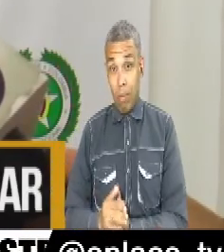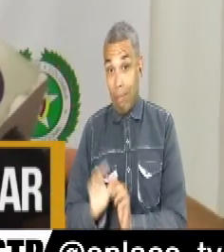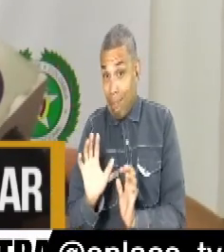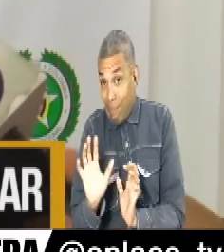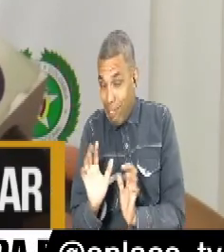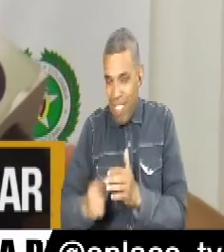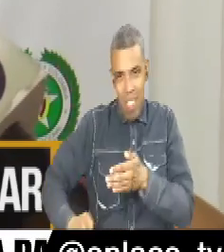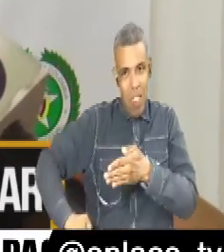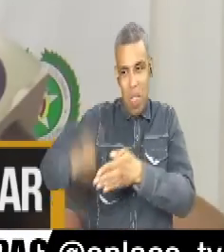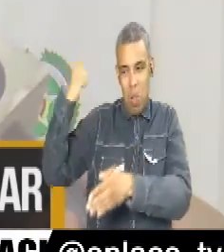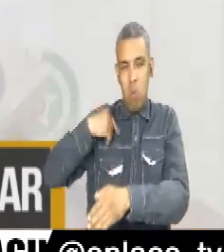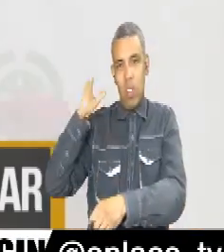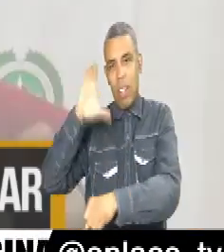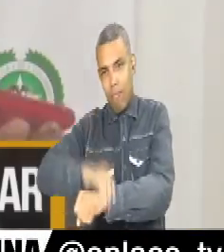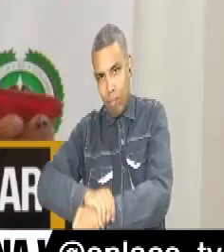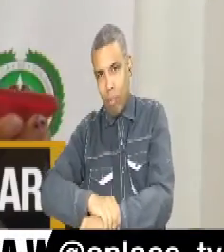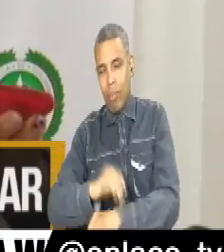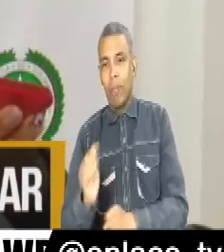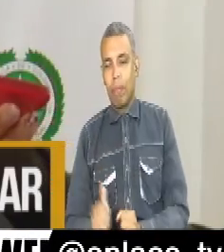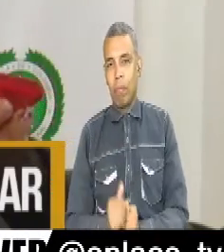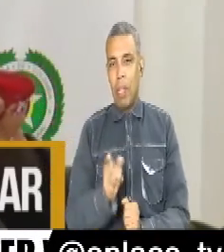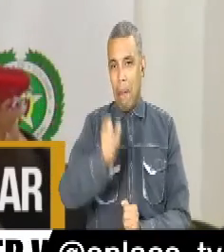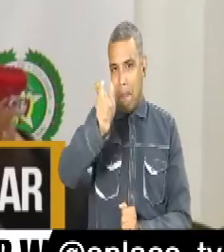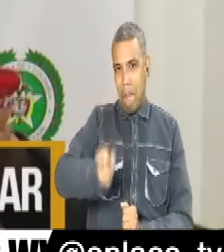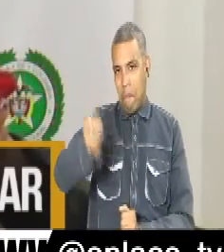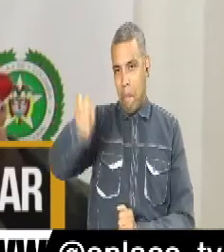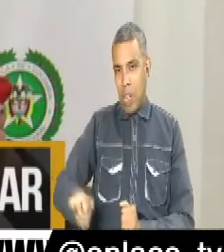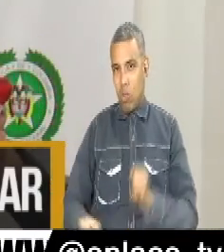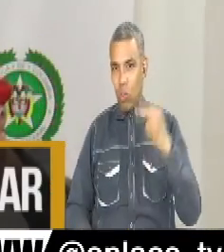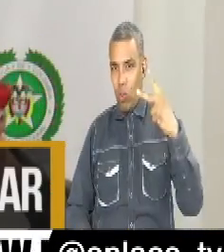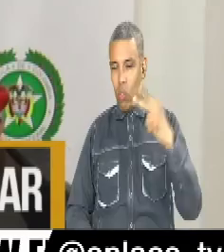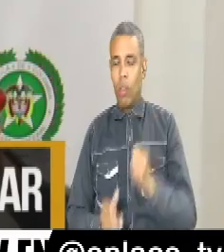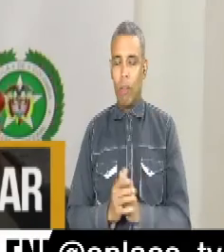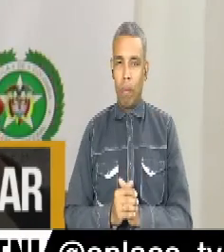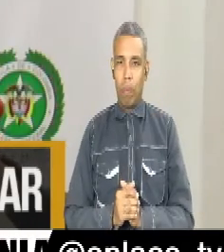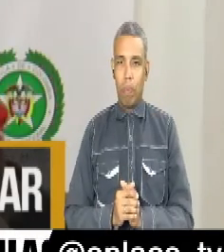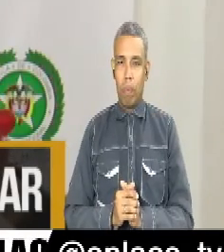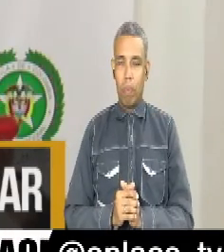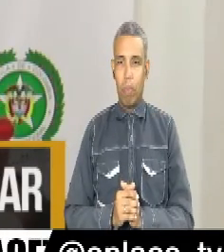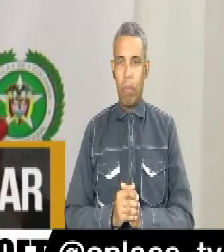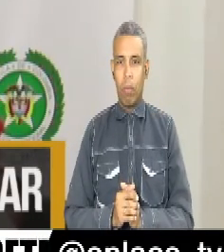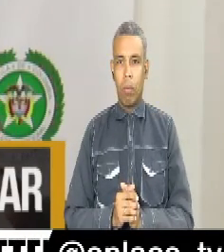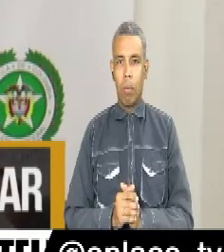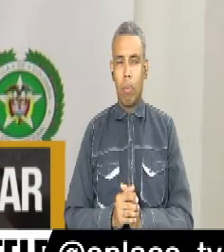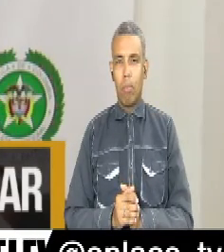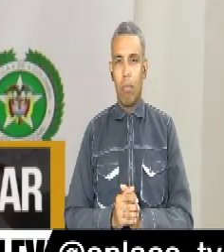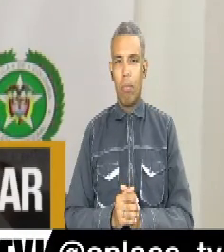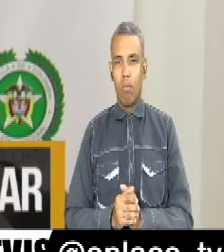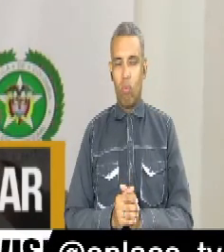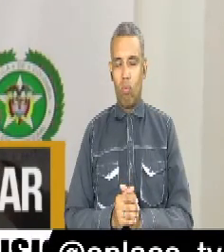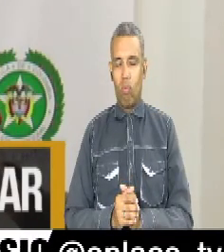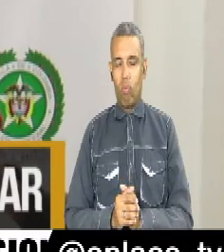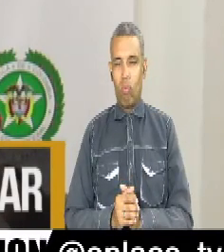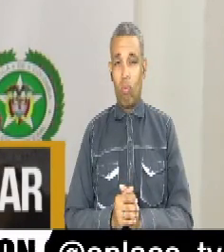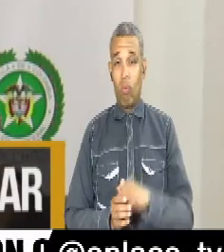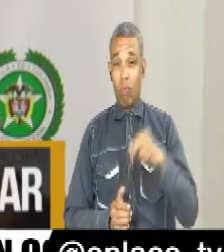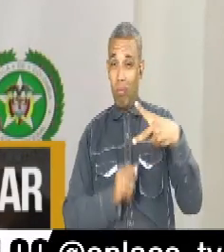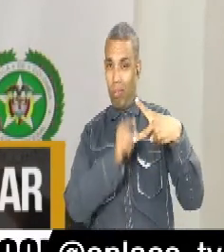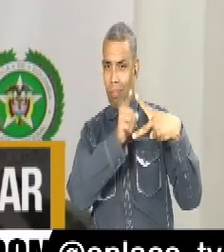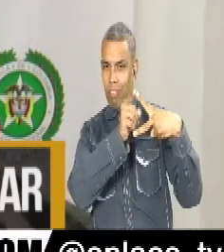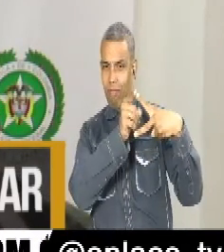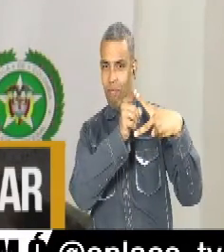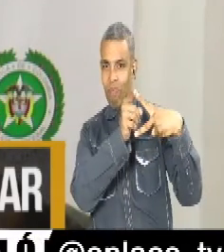captura a estas dos personas. Bueno, un caso fue debajo del puente